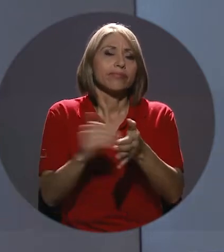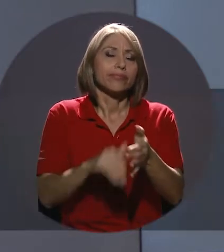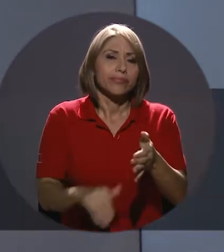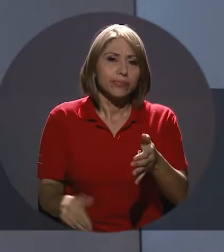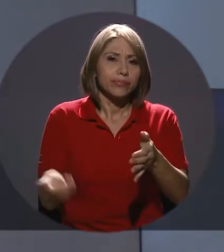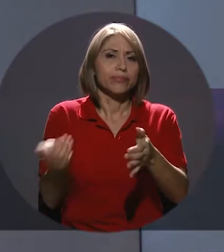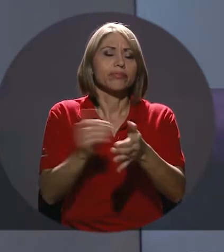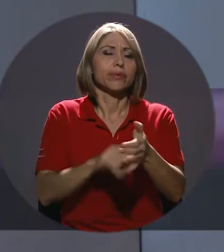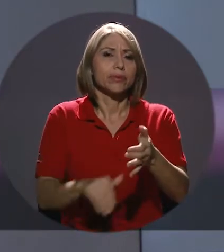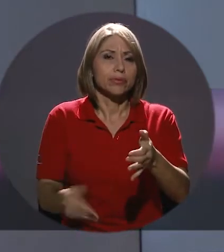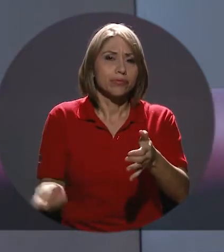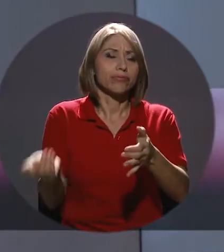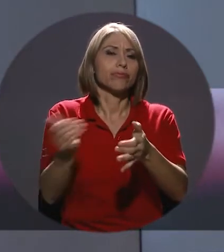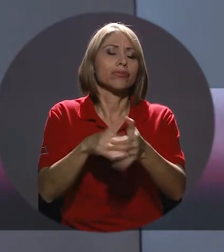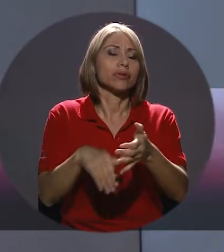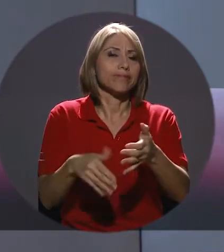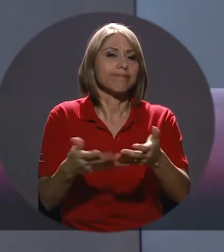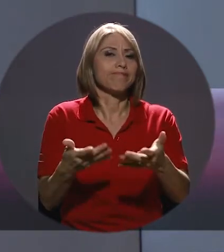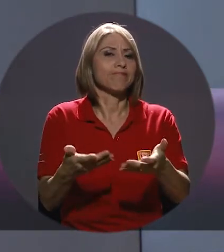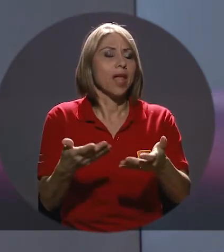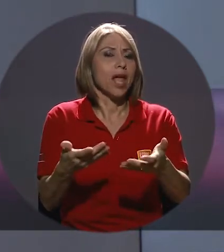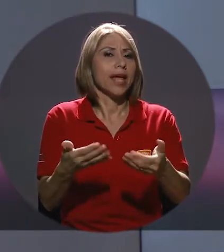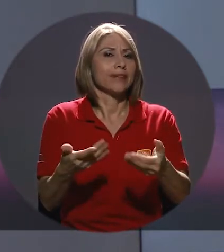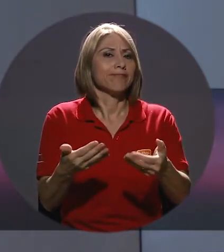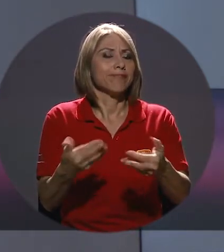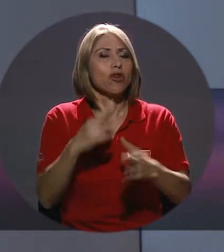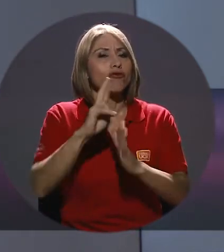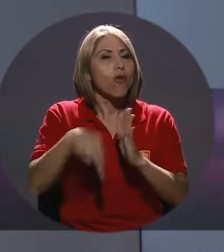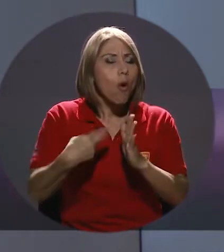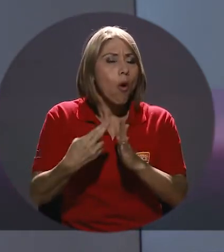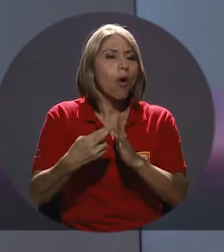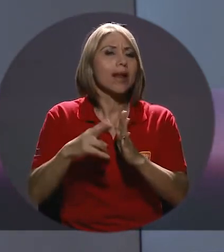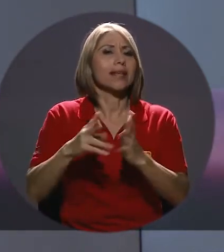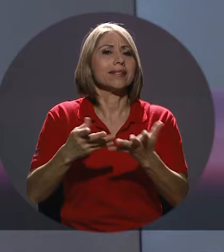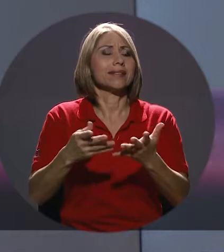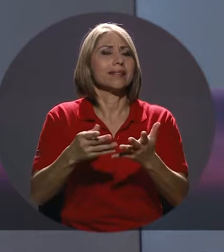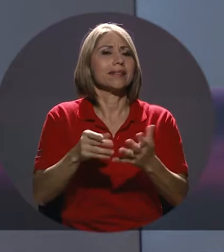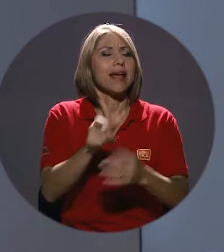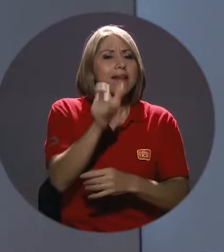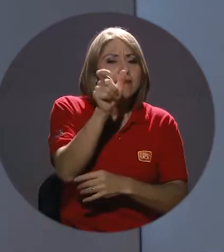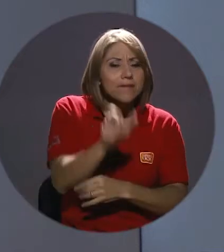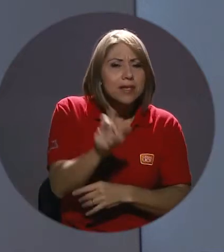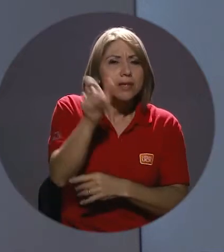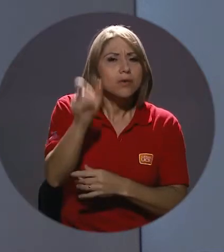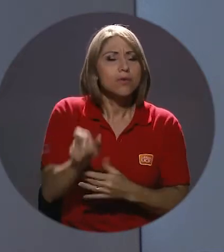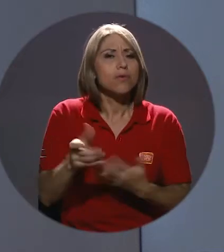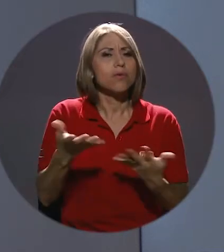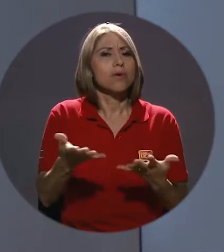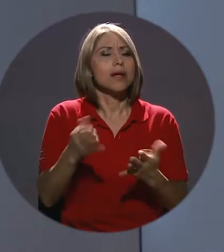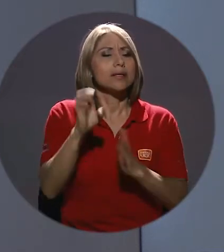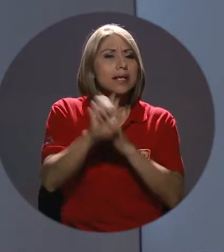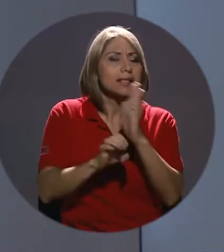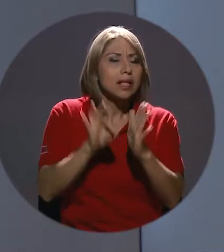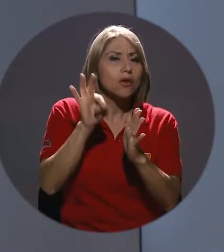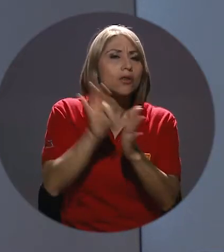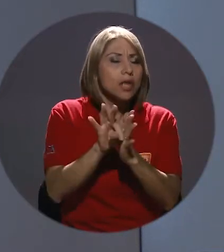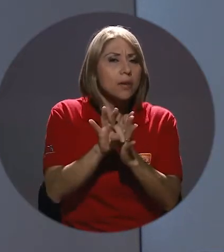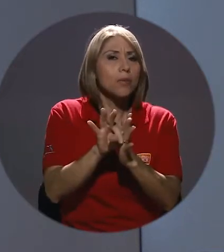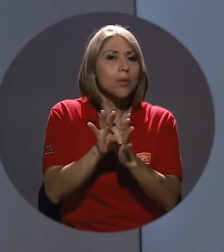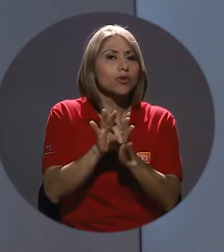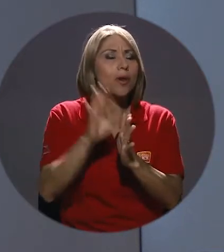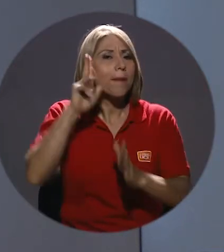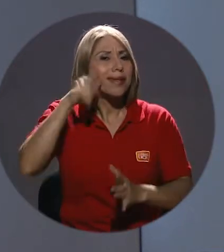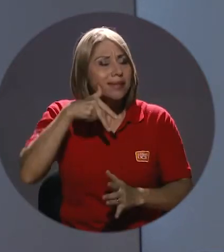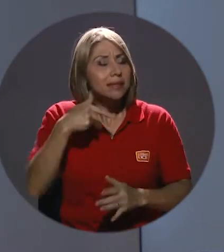de ¿cómo llamarlo?, de roles, de figuras, de estereotipos